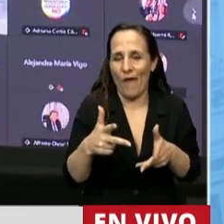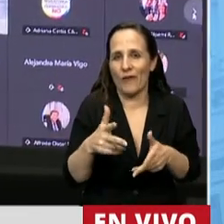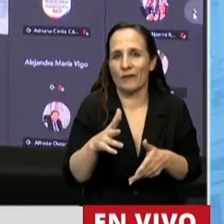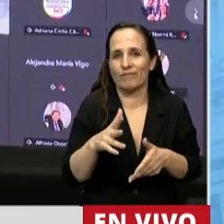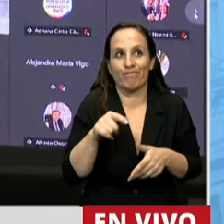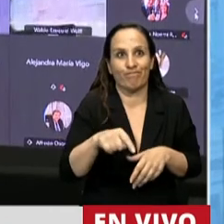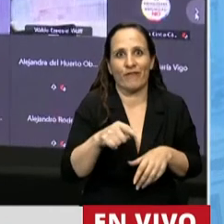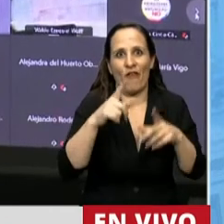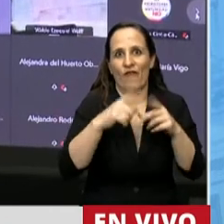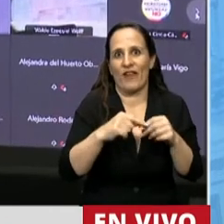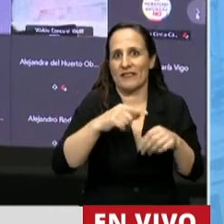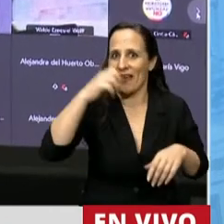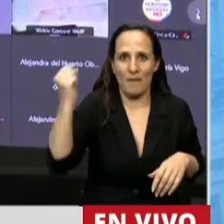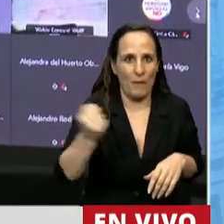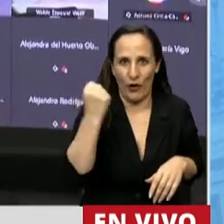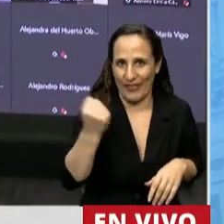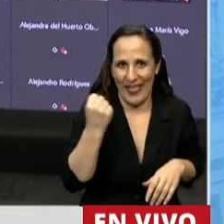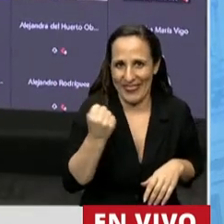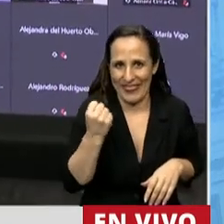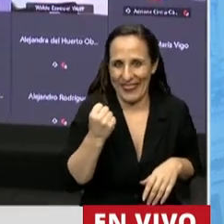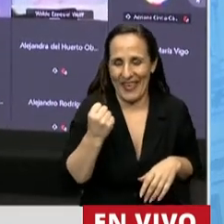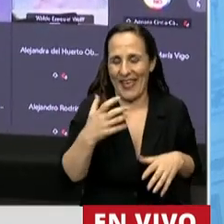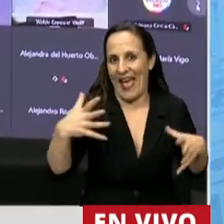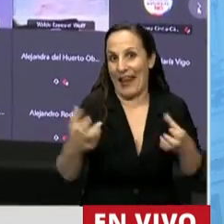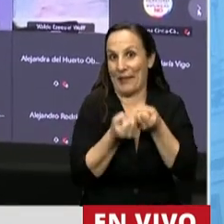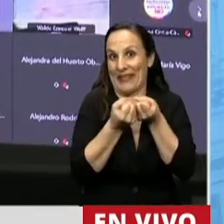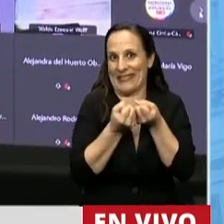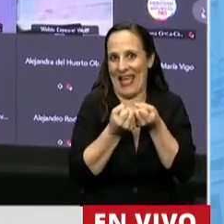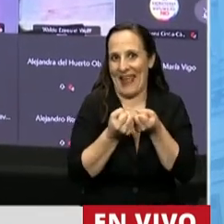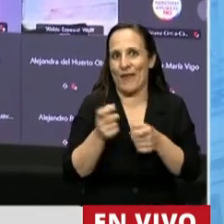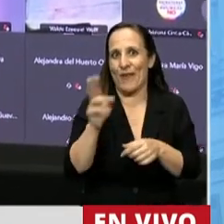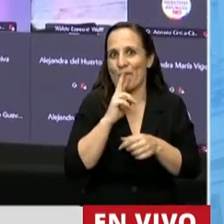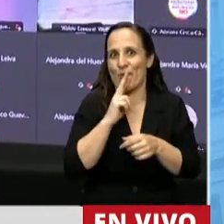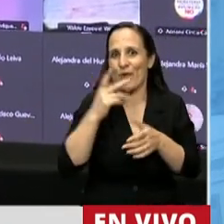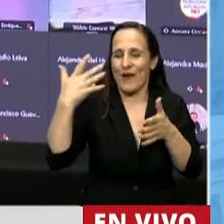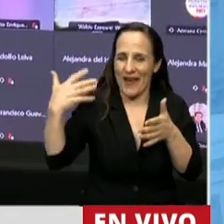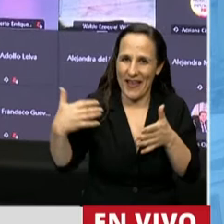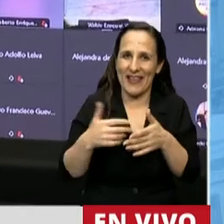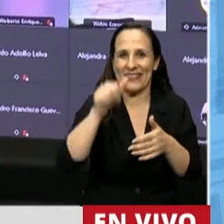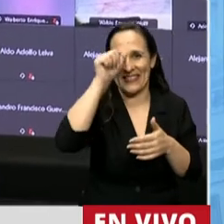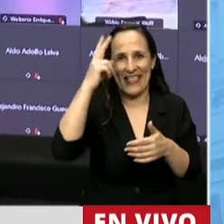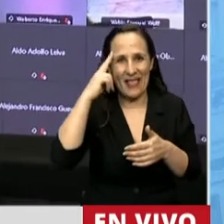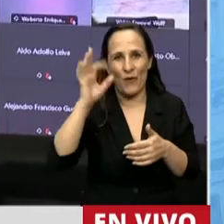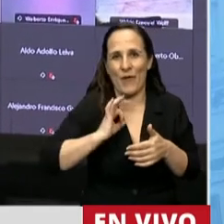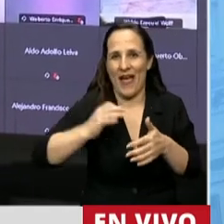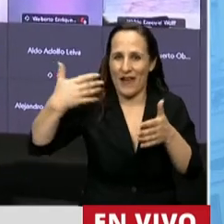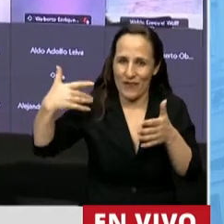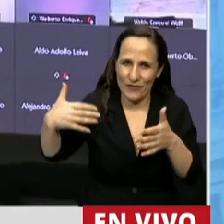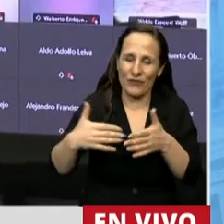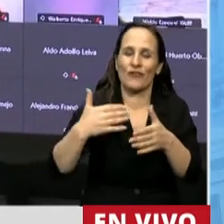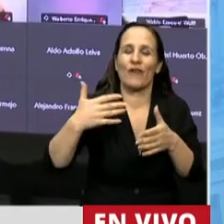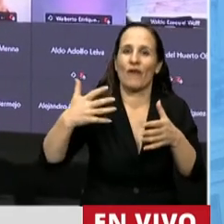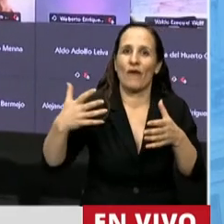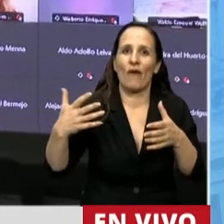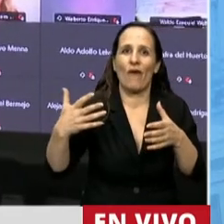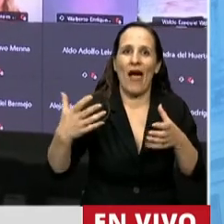aniversario tan importante en lo que hace, digamos, a las luchas que las mujeres hemos tenido, un 69 aniversario de, digamos, del voto de